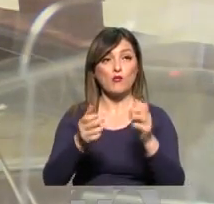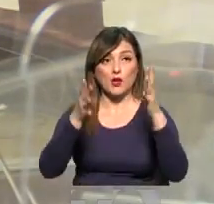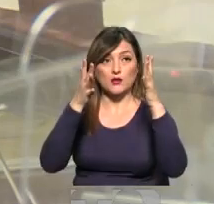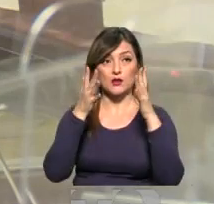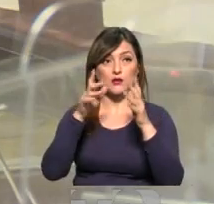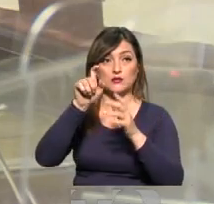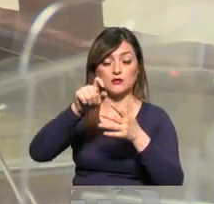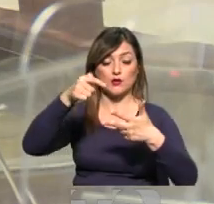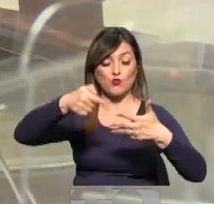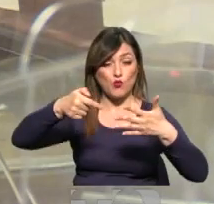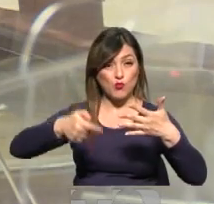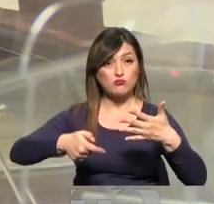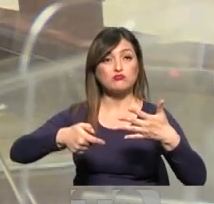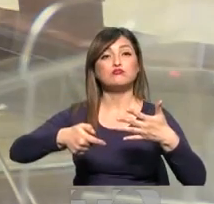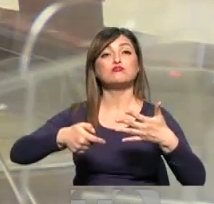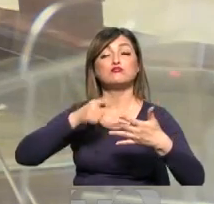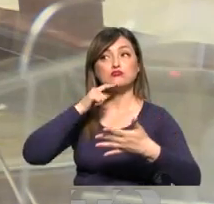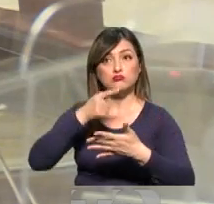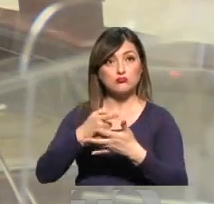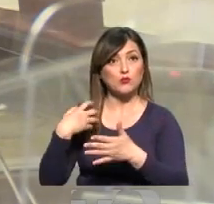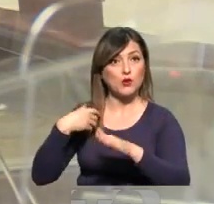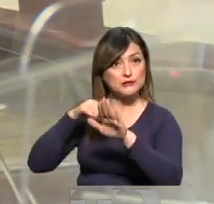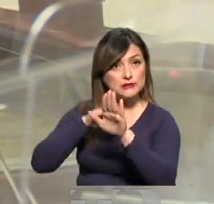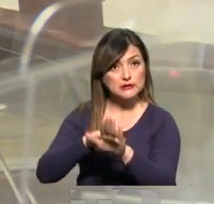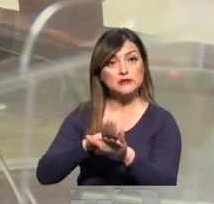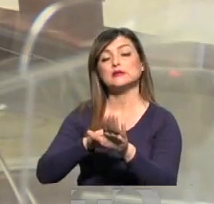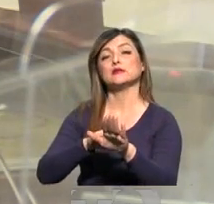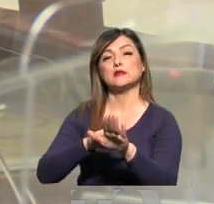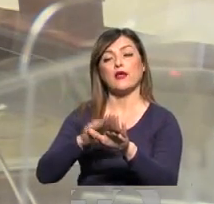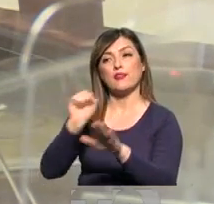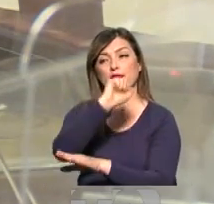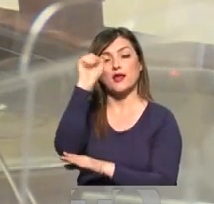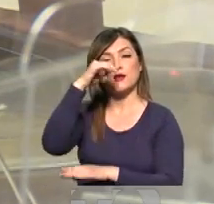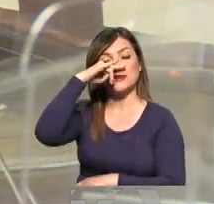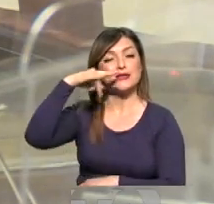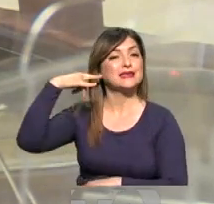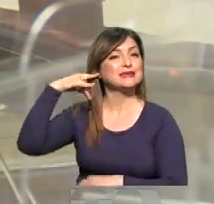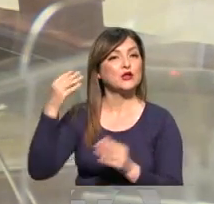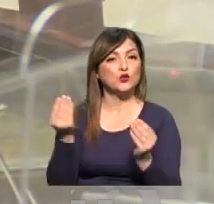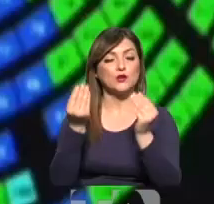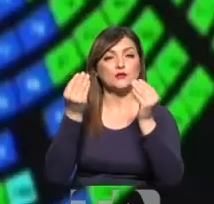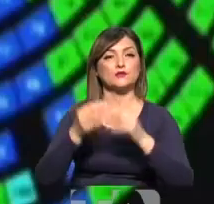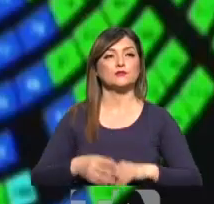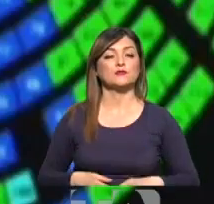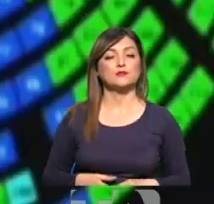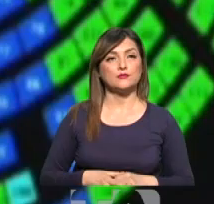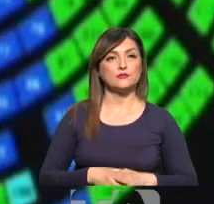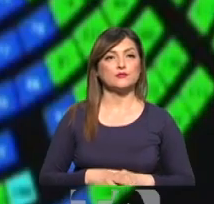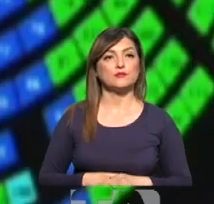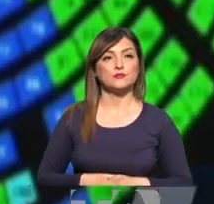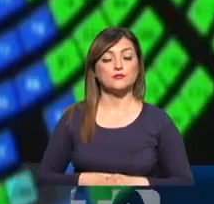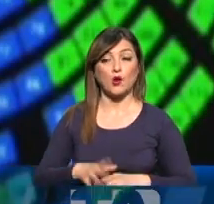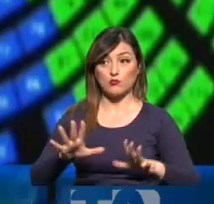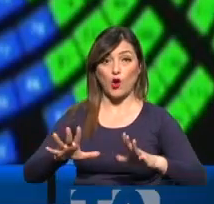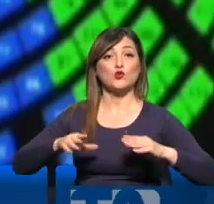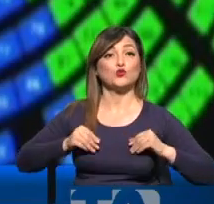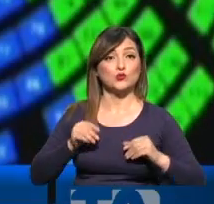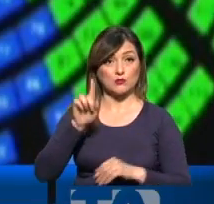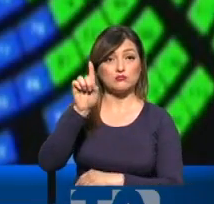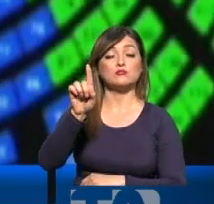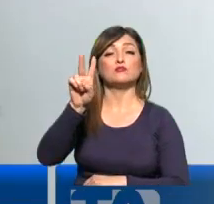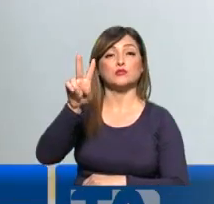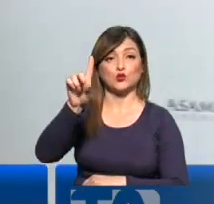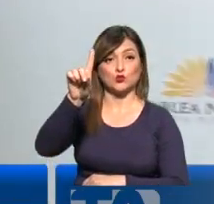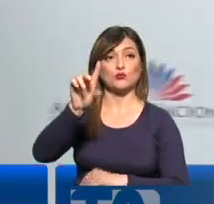a las necesidades reales y garantice el ejercicio pleno de los derechos de niñas, niños y adolescentes. La moción fue aceptada por